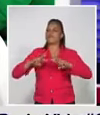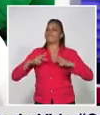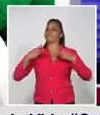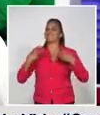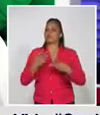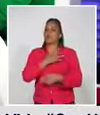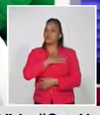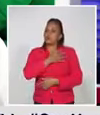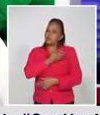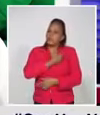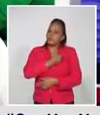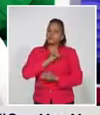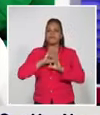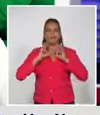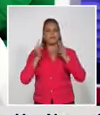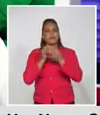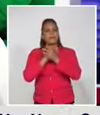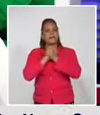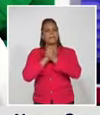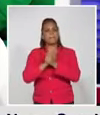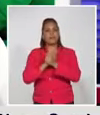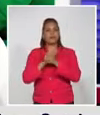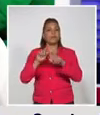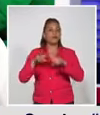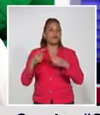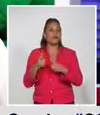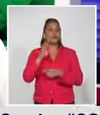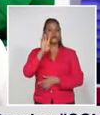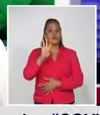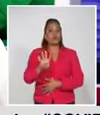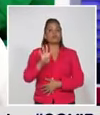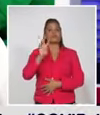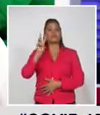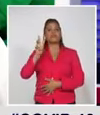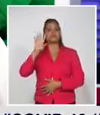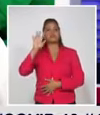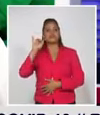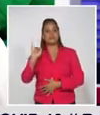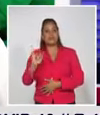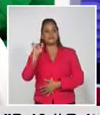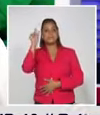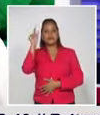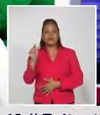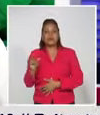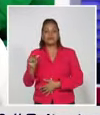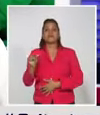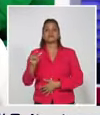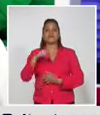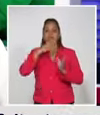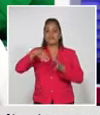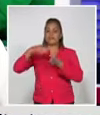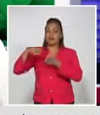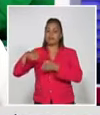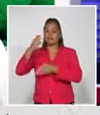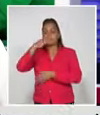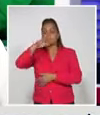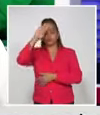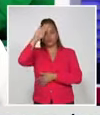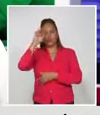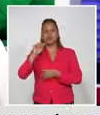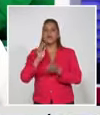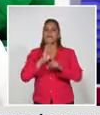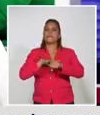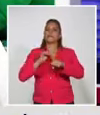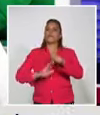condolencias a familiares y amistades por las 436 personas que han fallecido en Cuba con